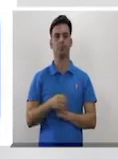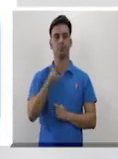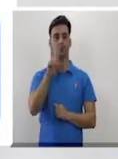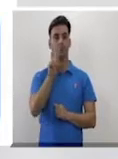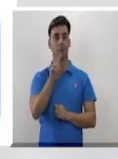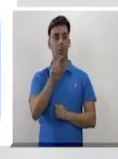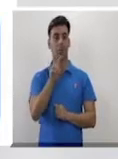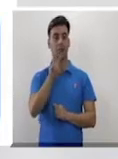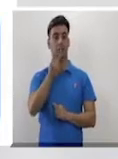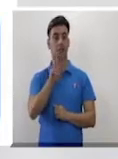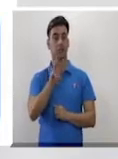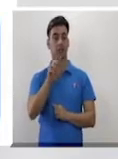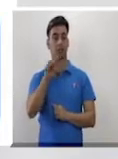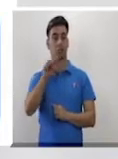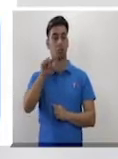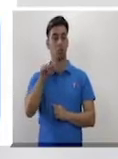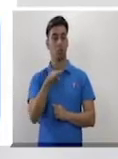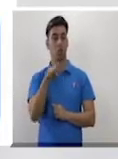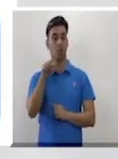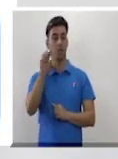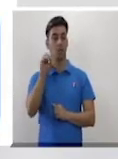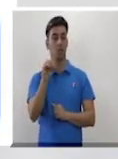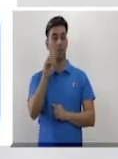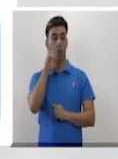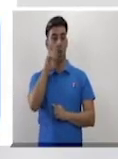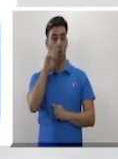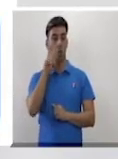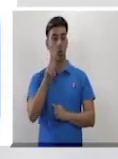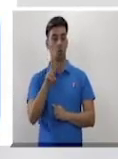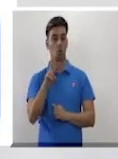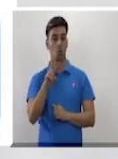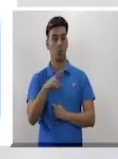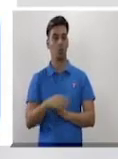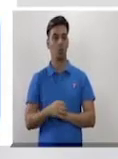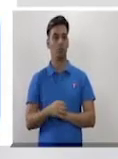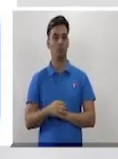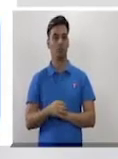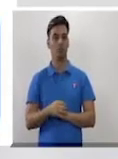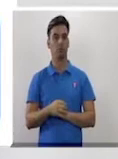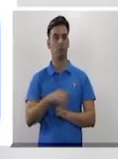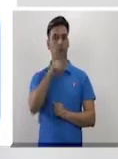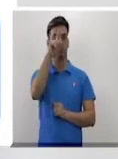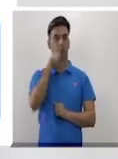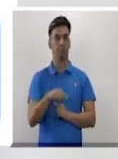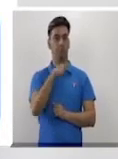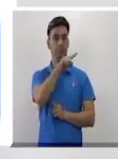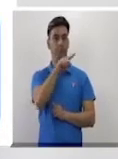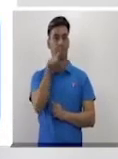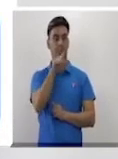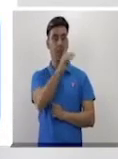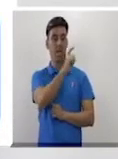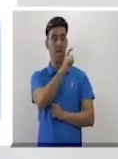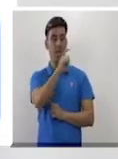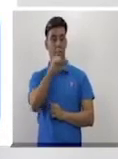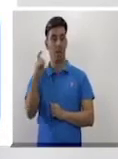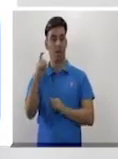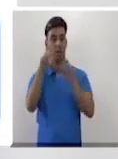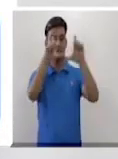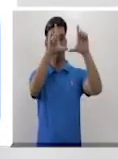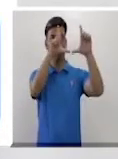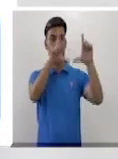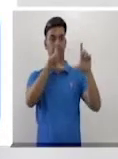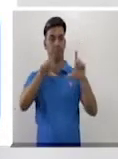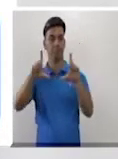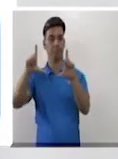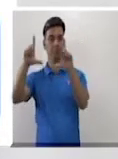3,0. Observa que ella se ha movido sobre el eje de las X, el eje